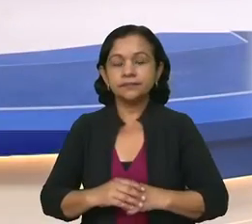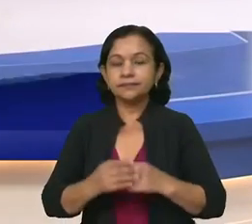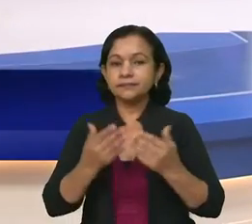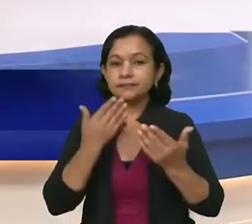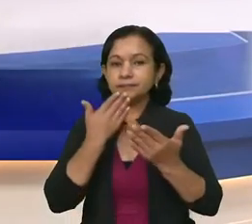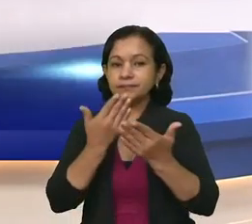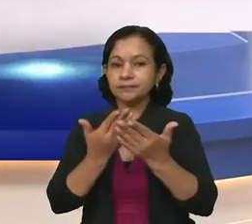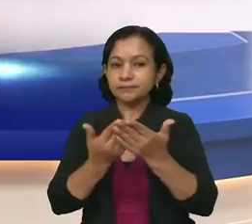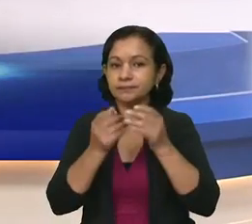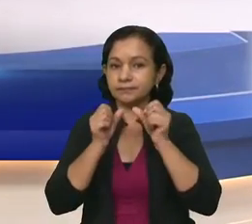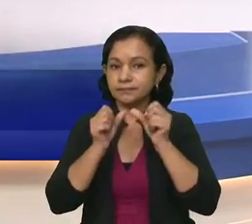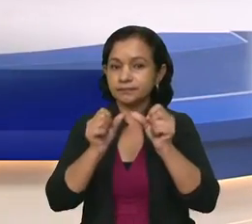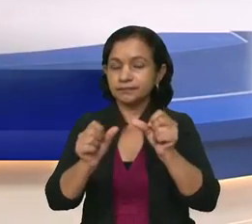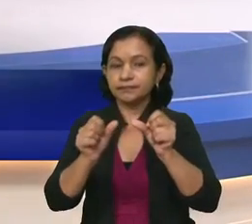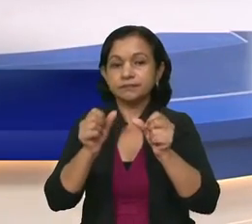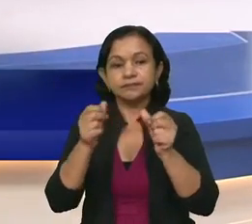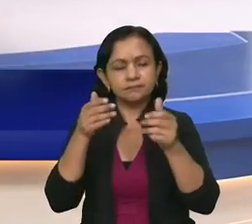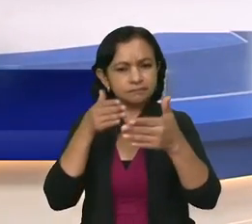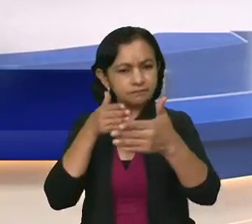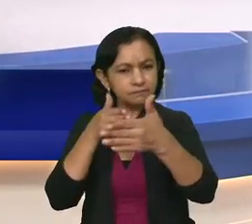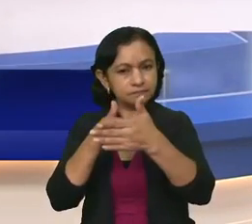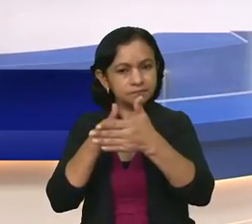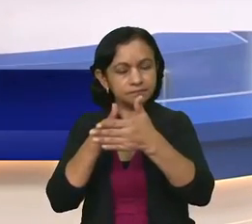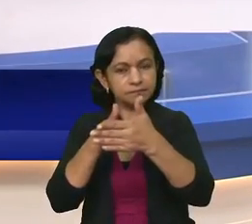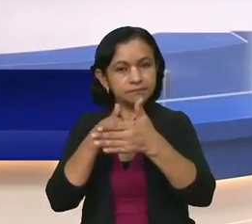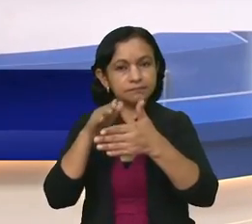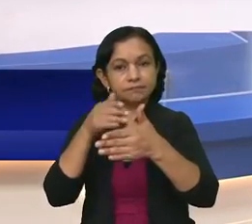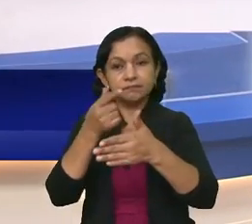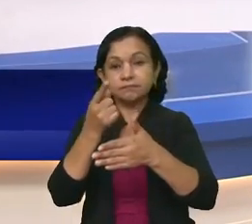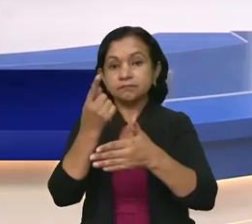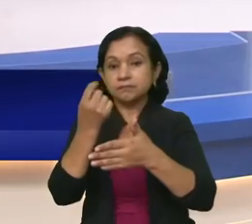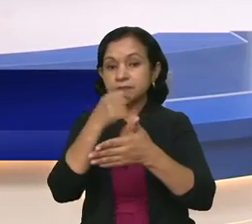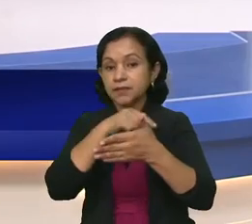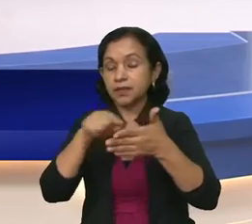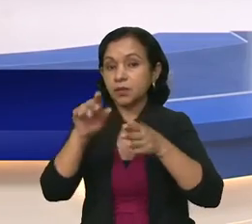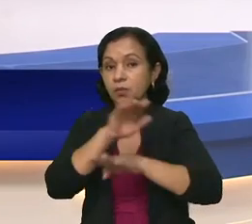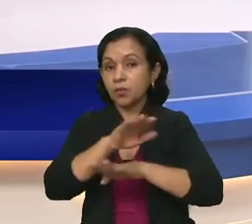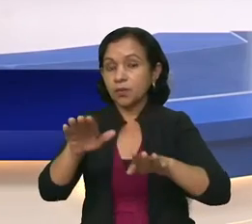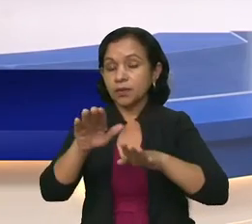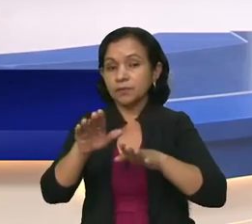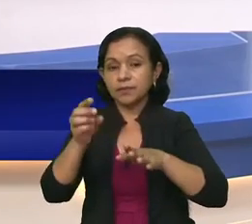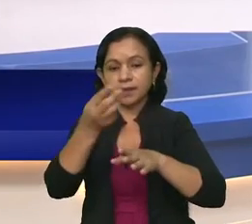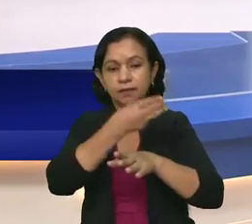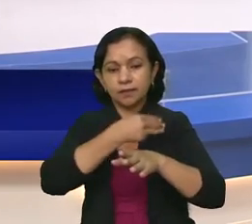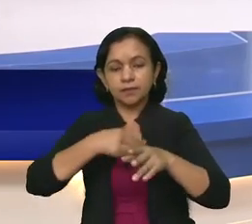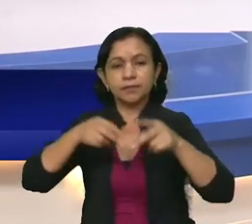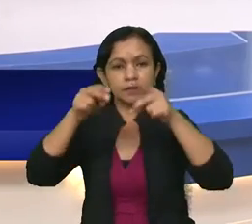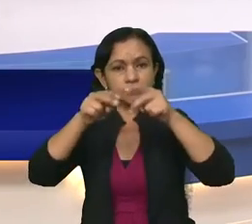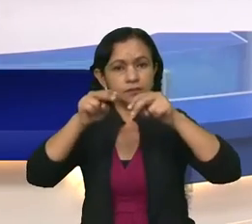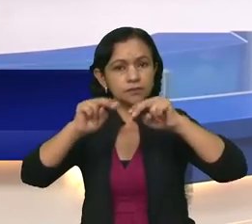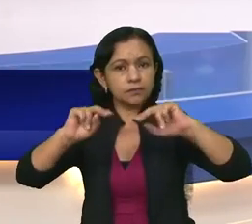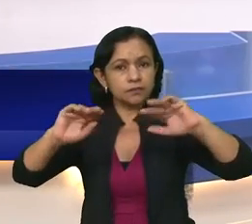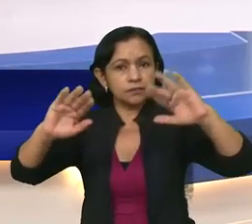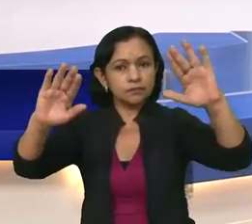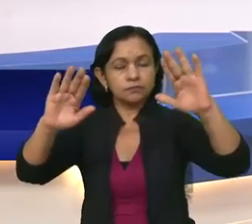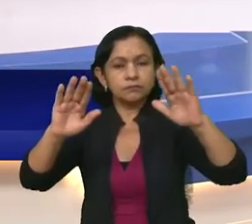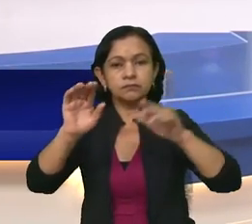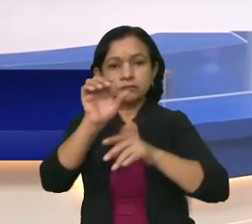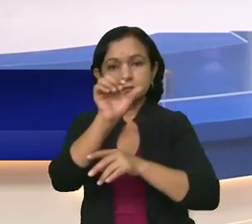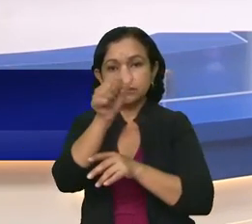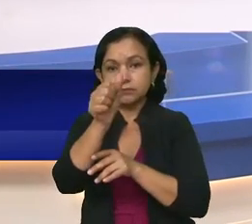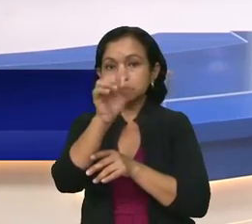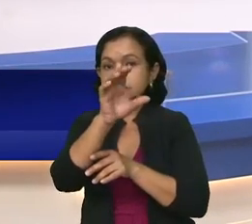Gracias por habernos acompañado en esta breve pausa. En la última semana, el Ministerio del Ambiente y Recursos Naturales realizó